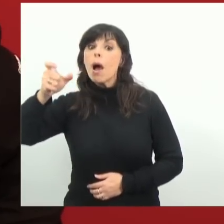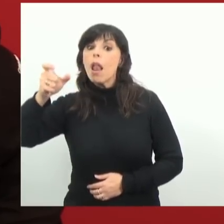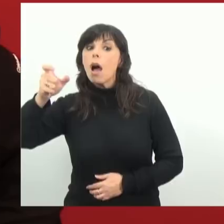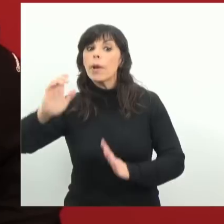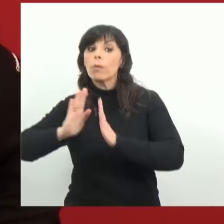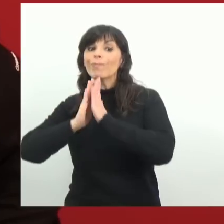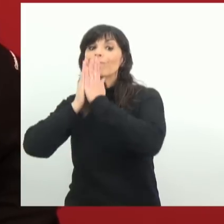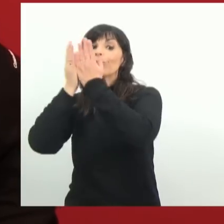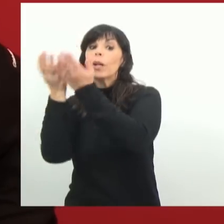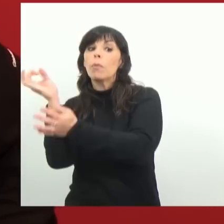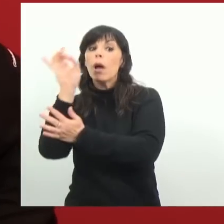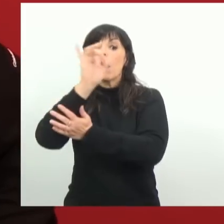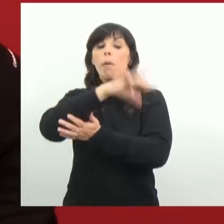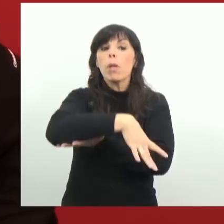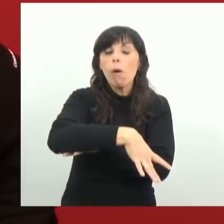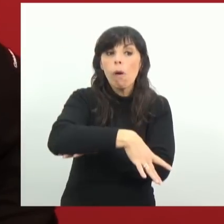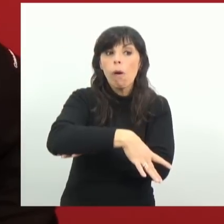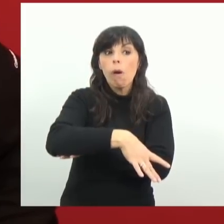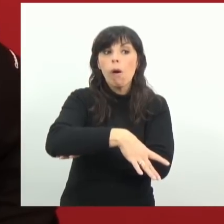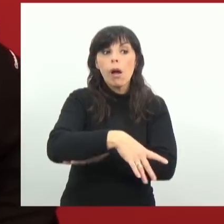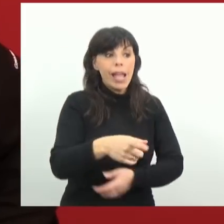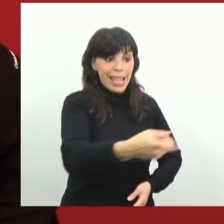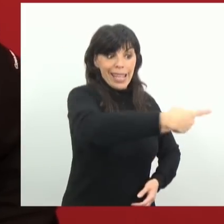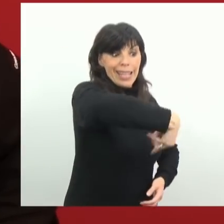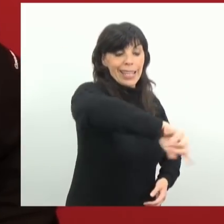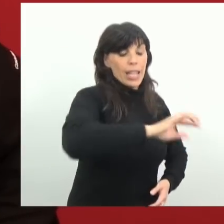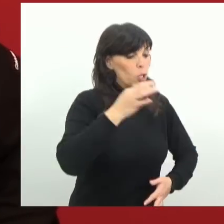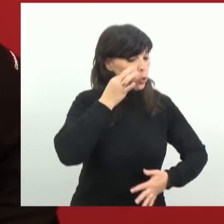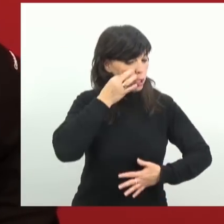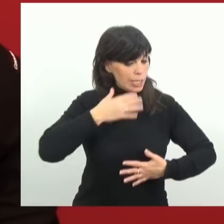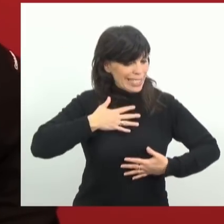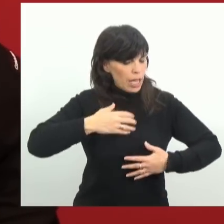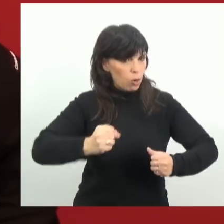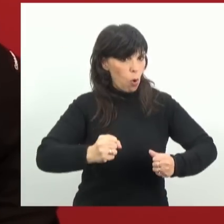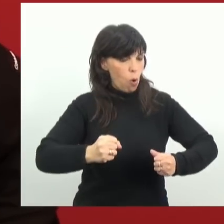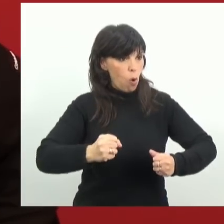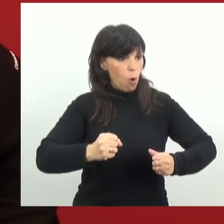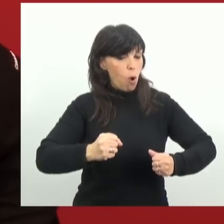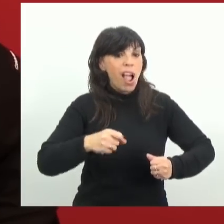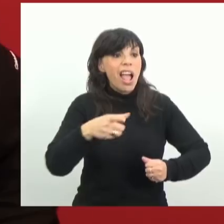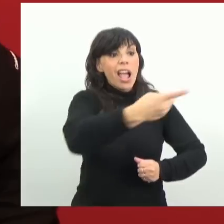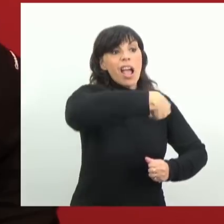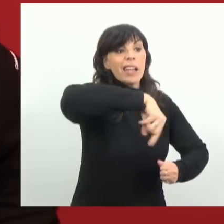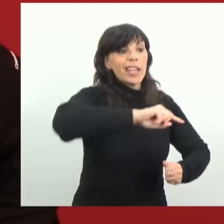Y dice, y los sanó y los libró de su ruina.